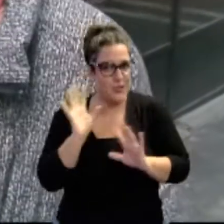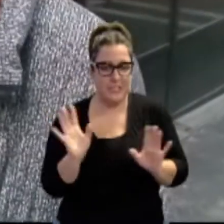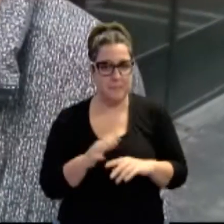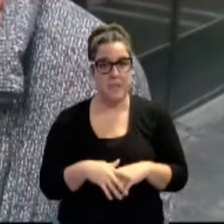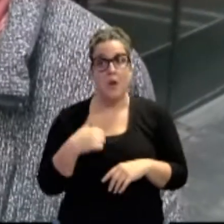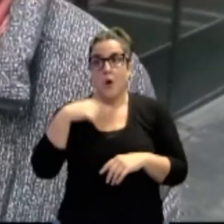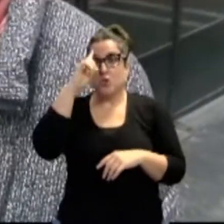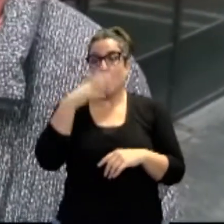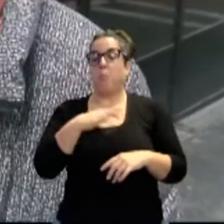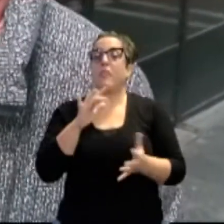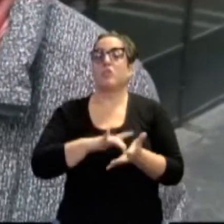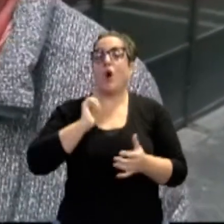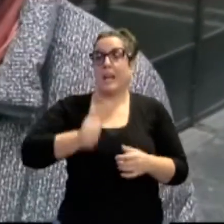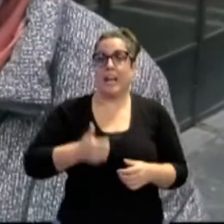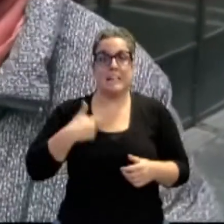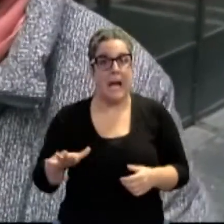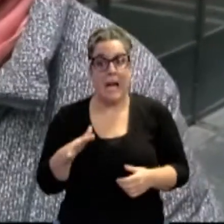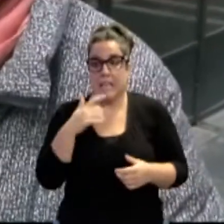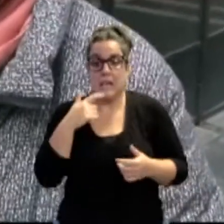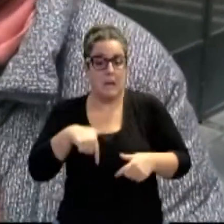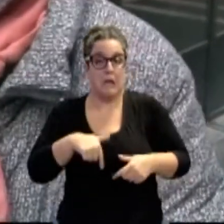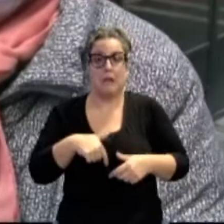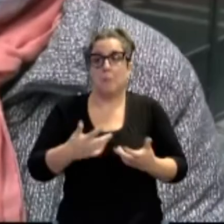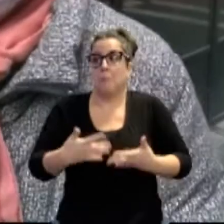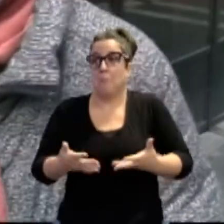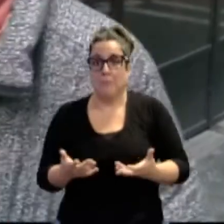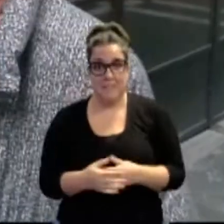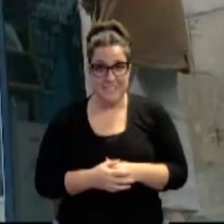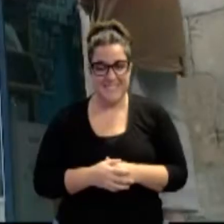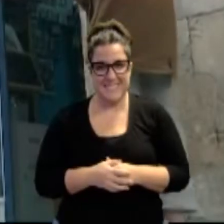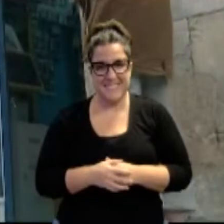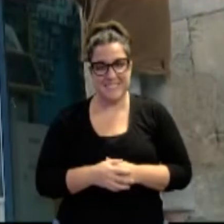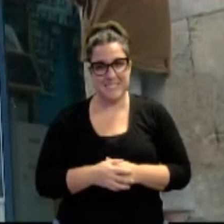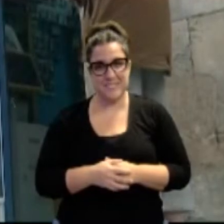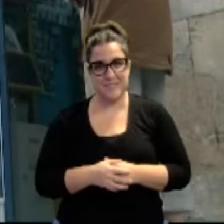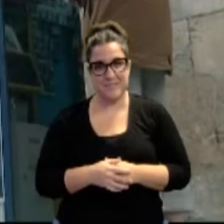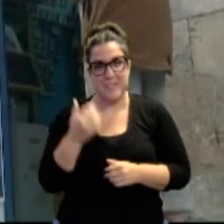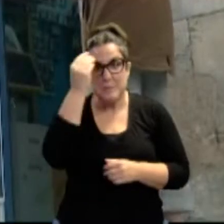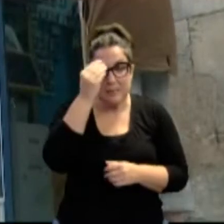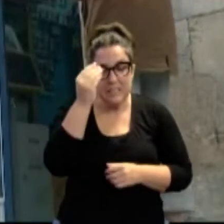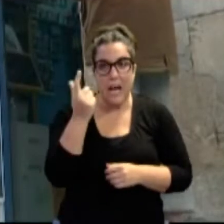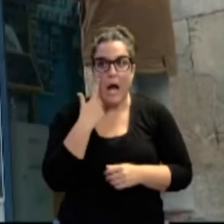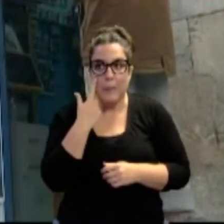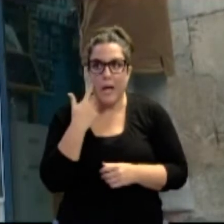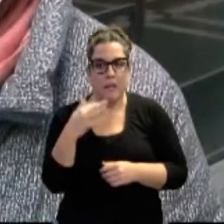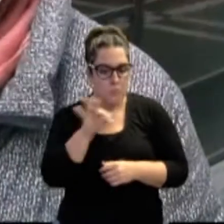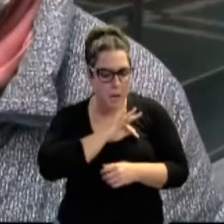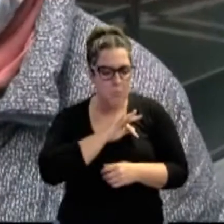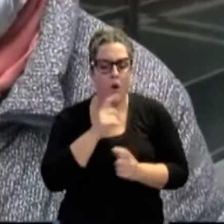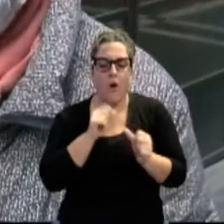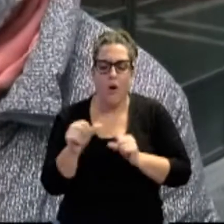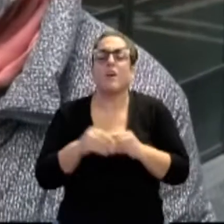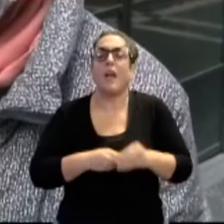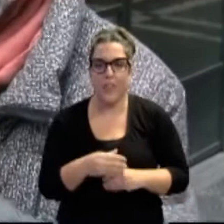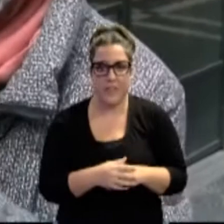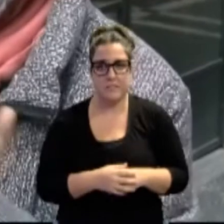sabemos, igual somos ricas y estamos aquí. Y estamos aquí recaneando. Y pensar qué hacer con lo que ha tocado. Hombre,